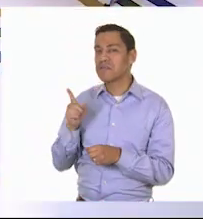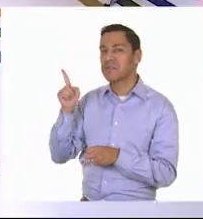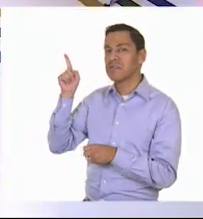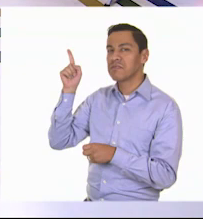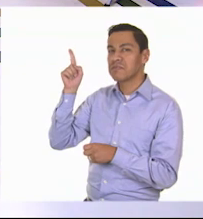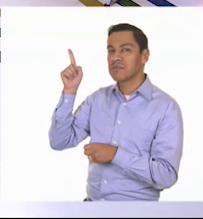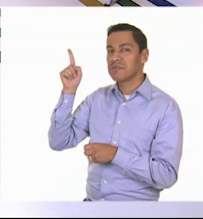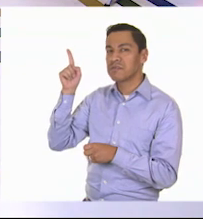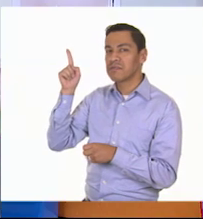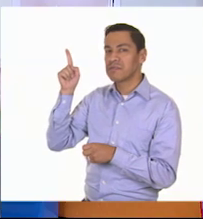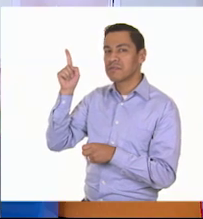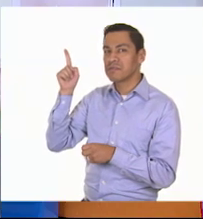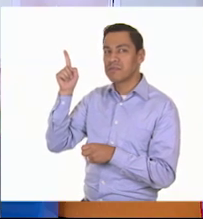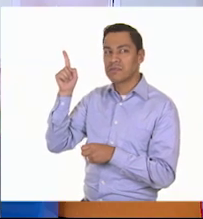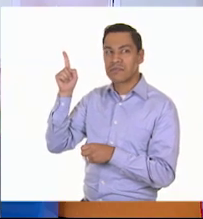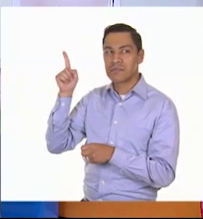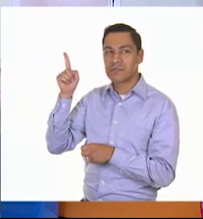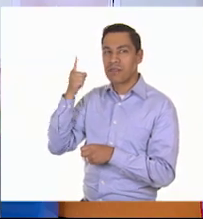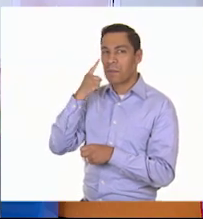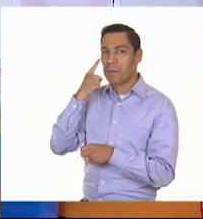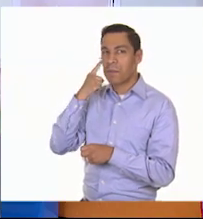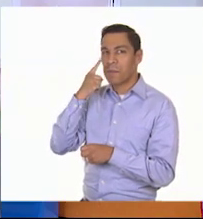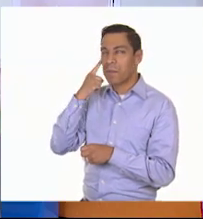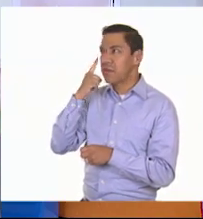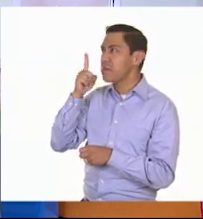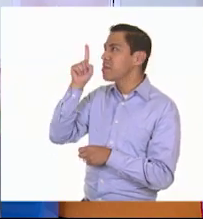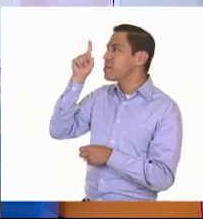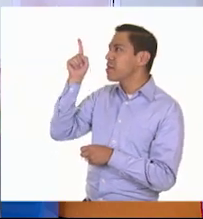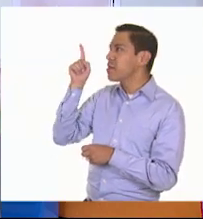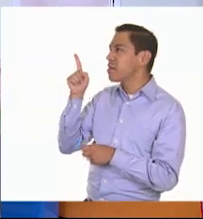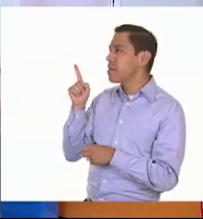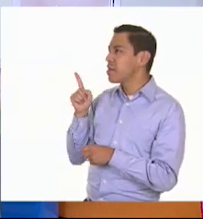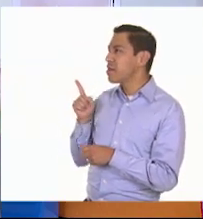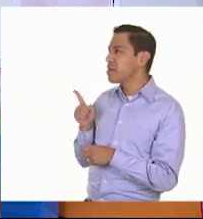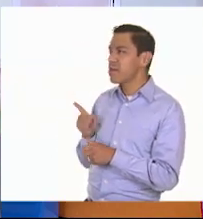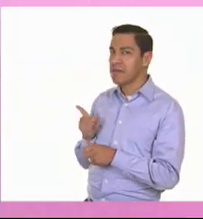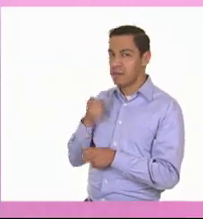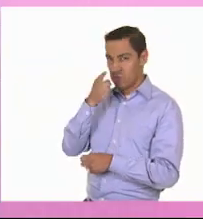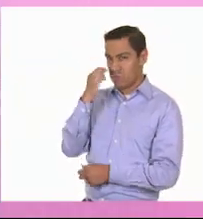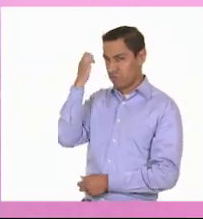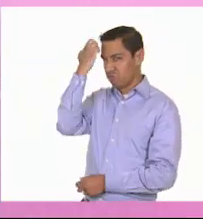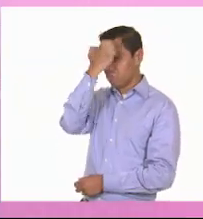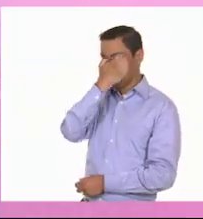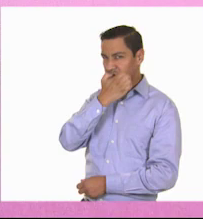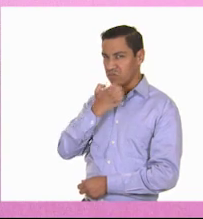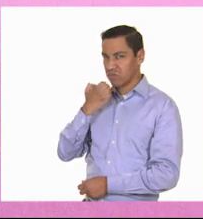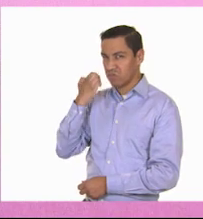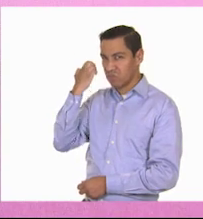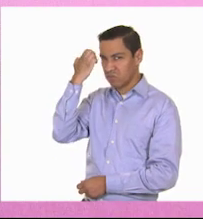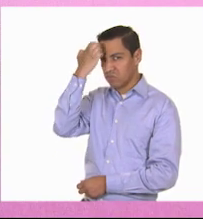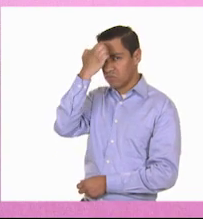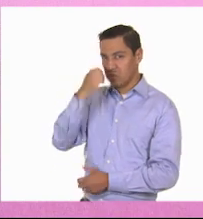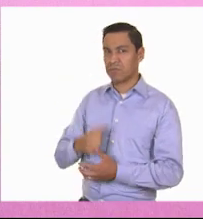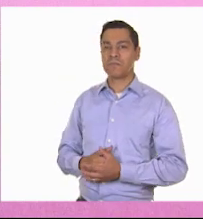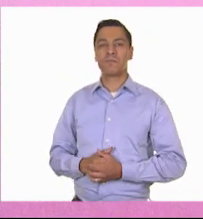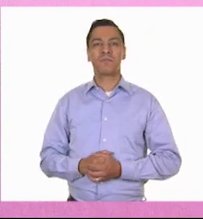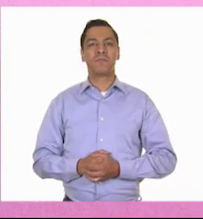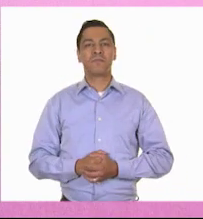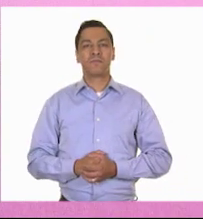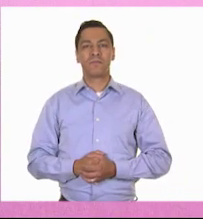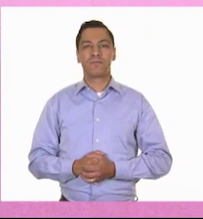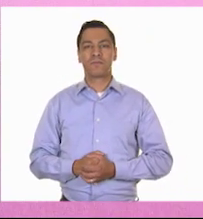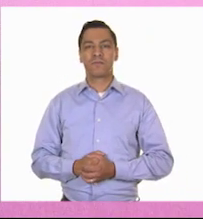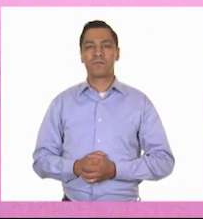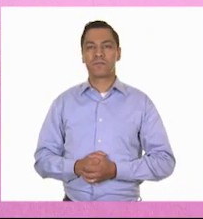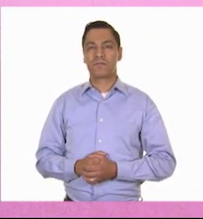A ver, pues me estoy viendo unas niñas en unas casitas, luego unos niños. Ah, pues yo creo que esa segunda, que tiene una especie